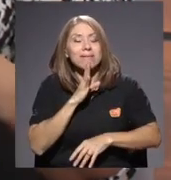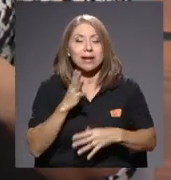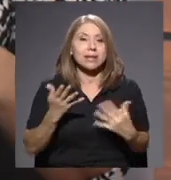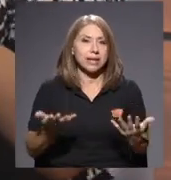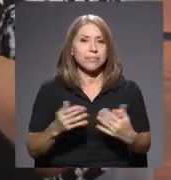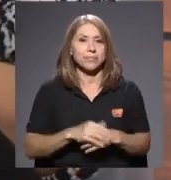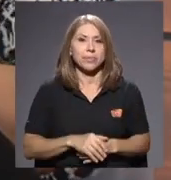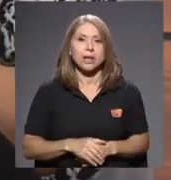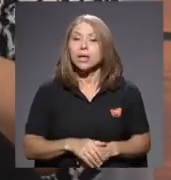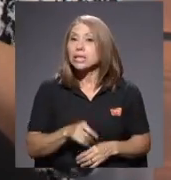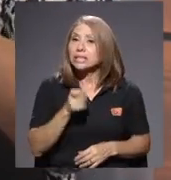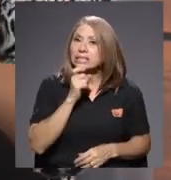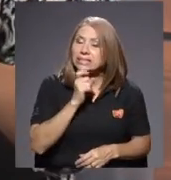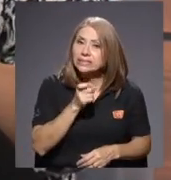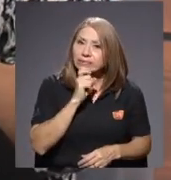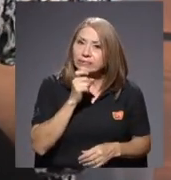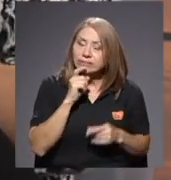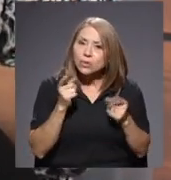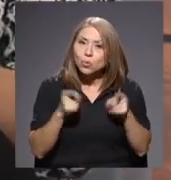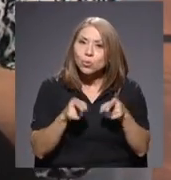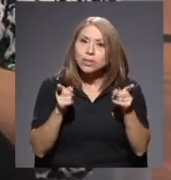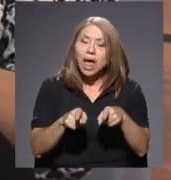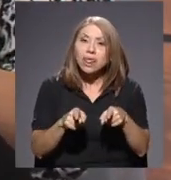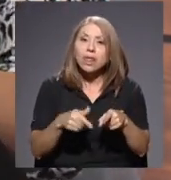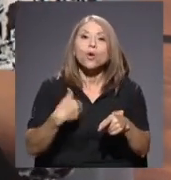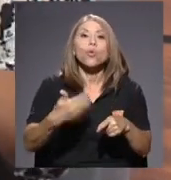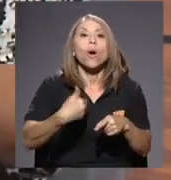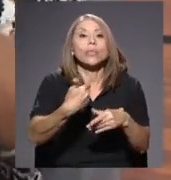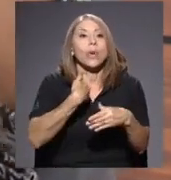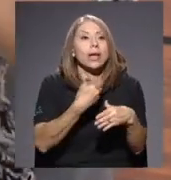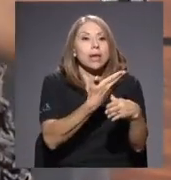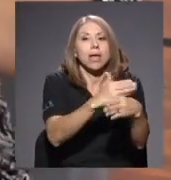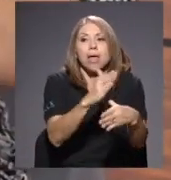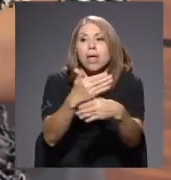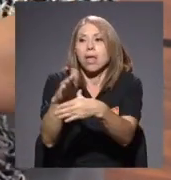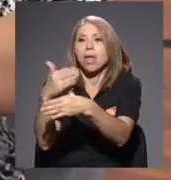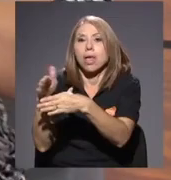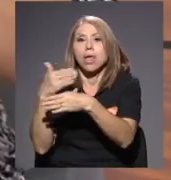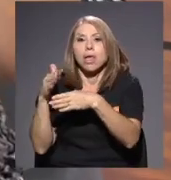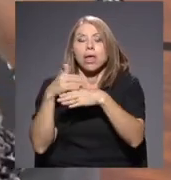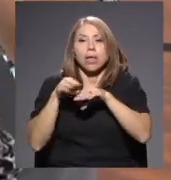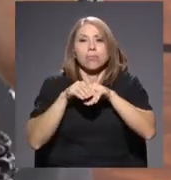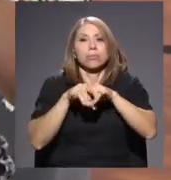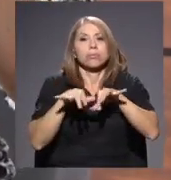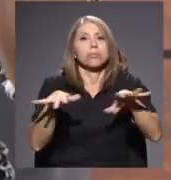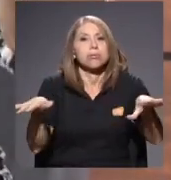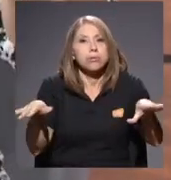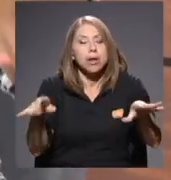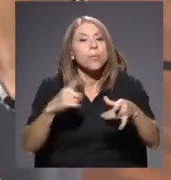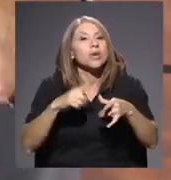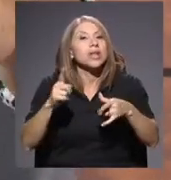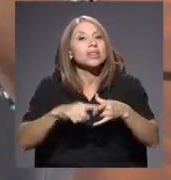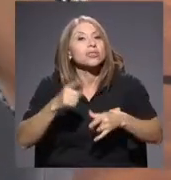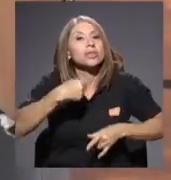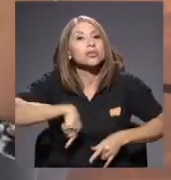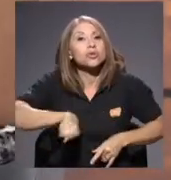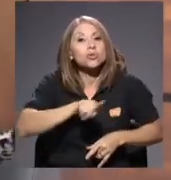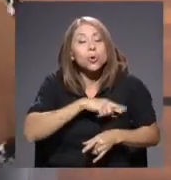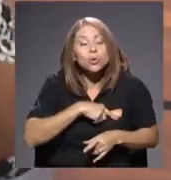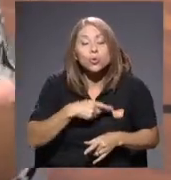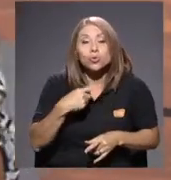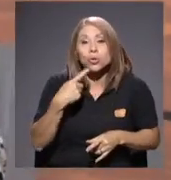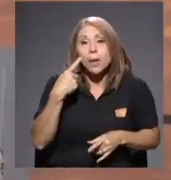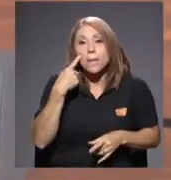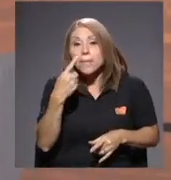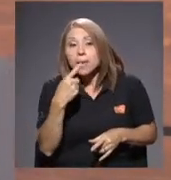sucede cuando se dan estos niveles de polarización social, porque entonces llega el punto en que descalificamos los argumentos